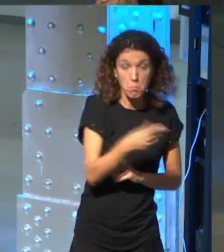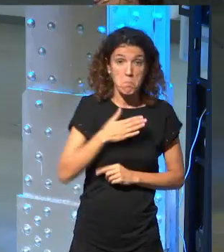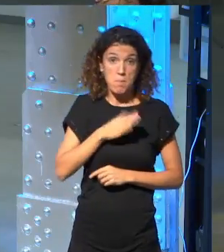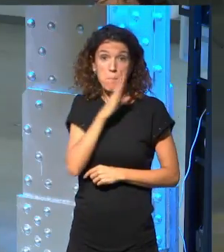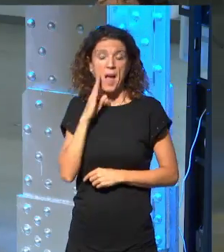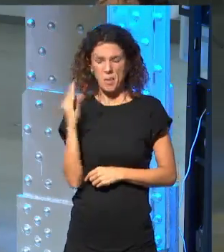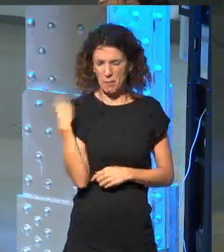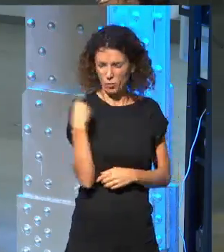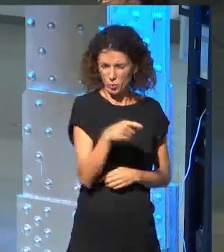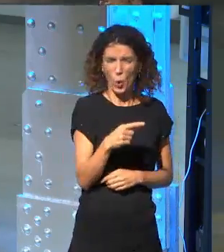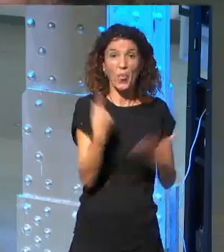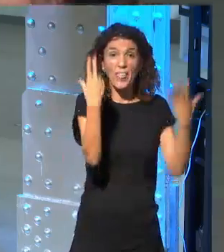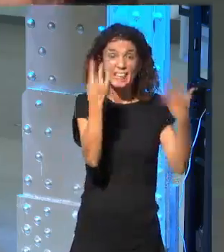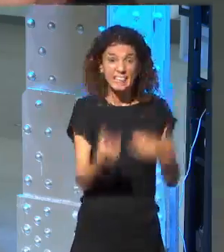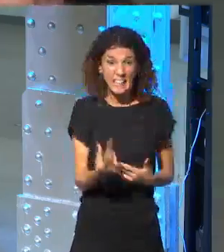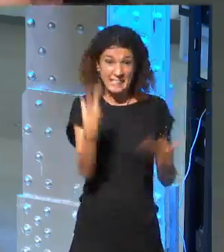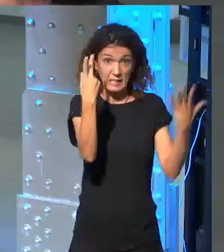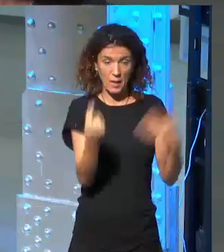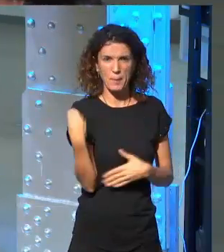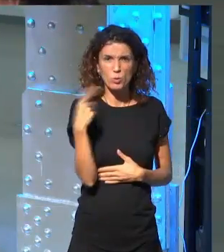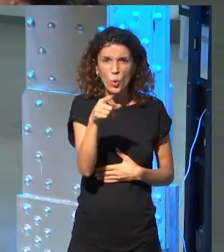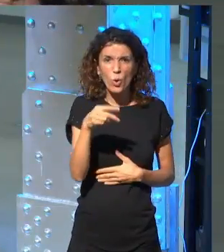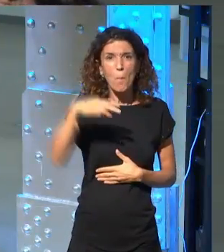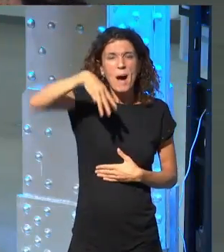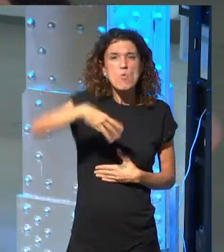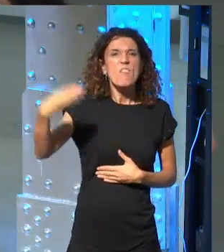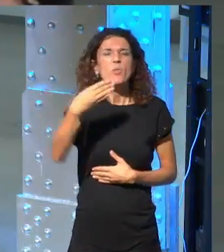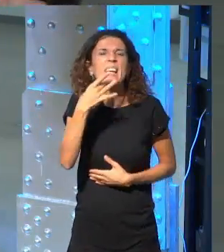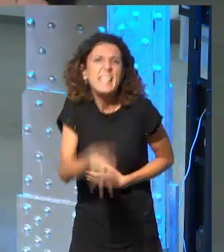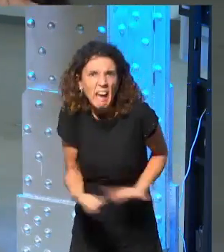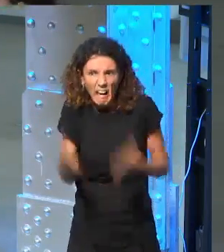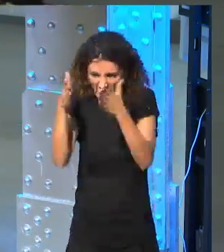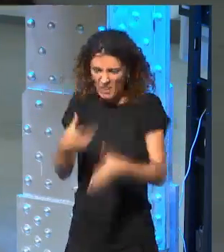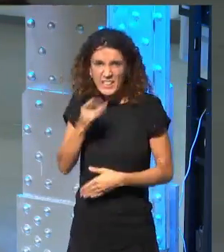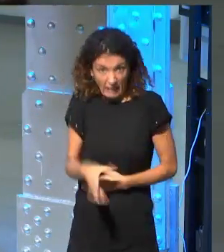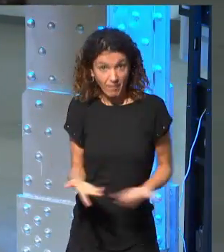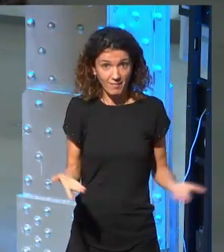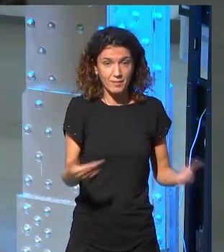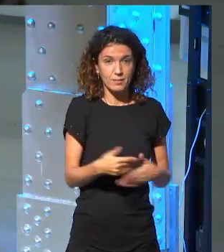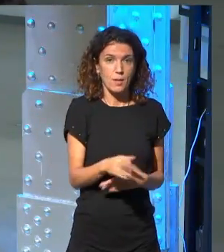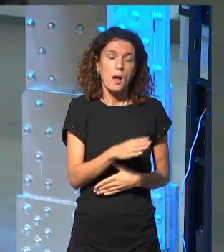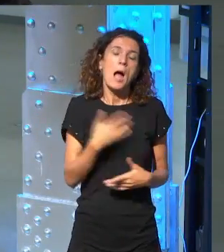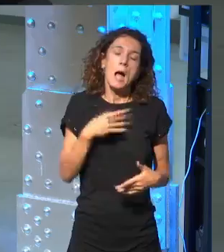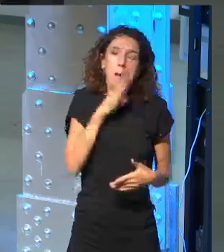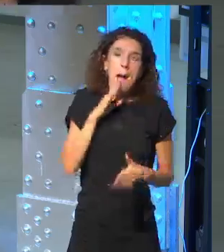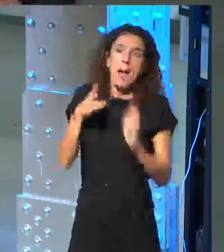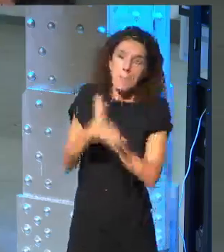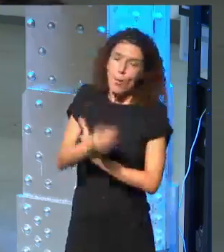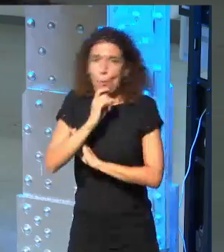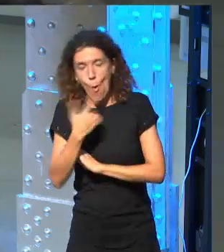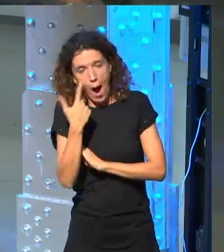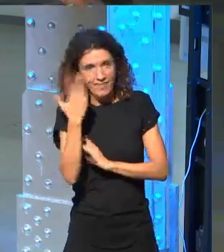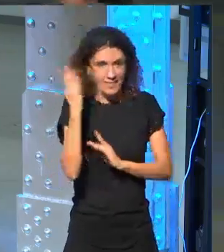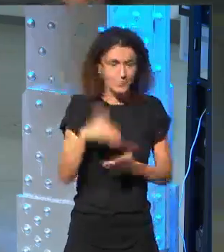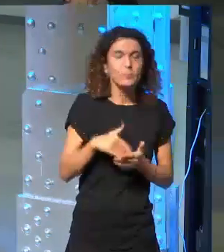Mi madre me preguntó el séptimo día por la mañana, oye, ¿y quién es Manuel Bartual? Y yo, a ver, mamá, ¿cómo te explico esto? ¿Sabes?